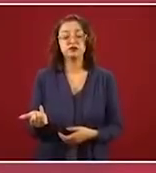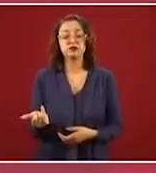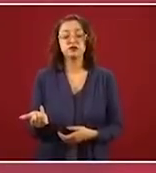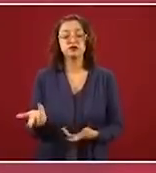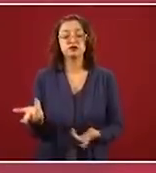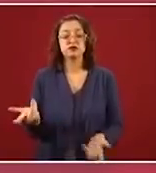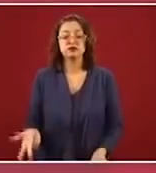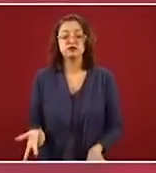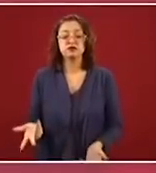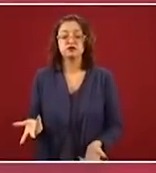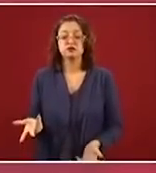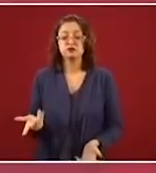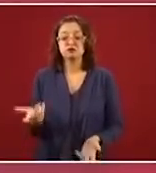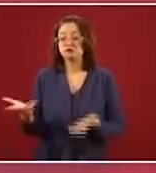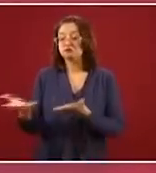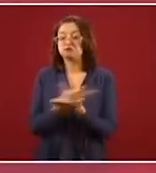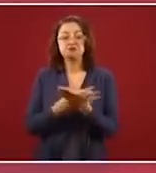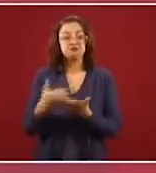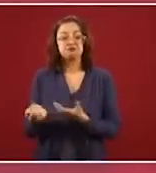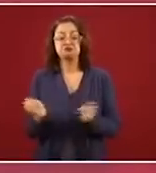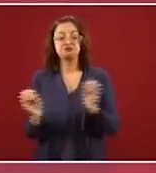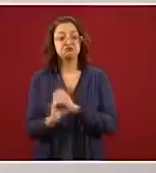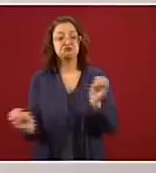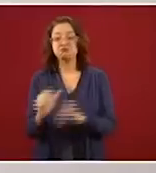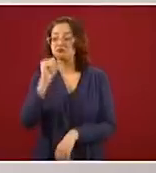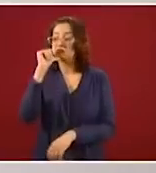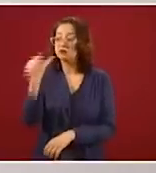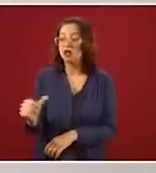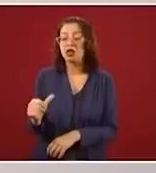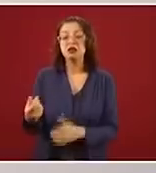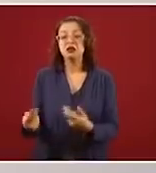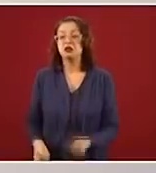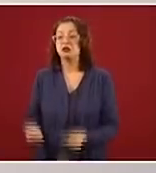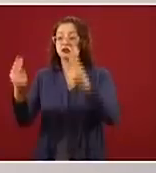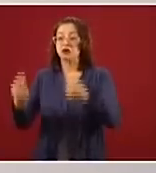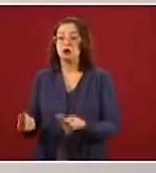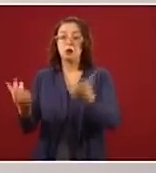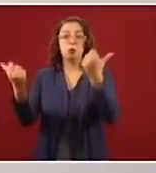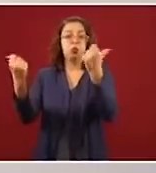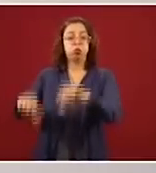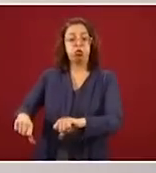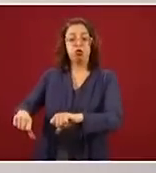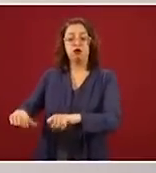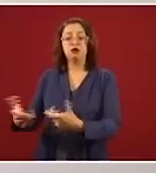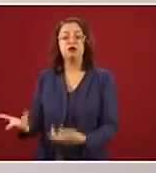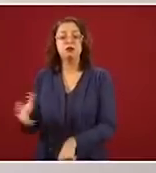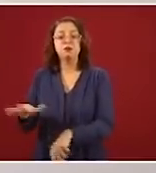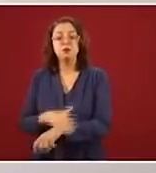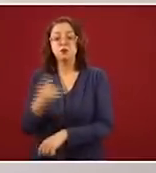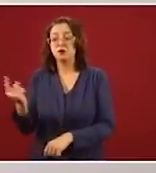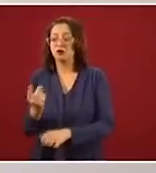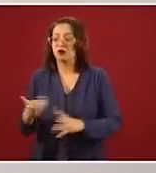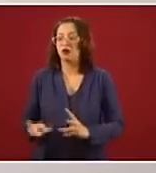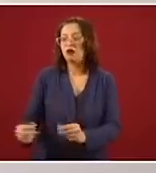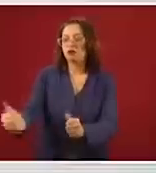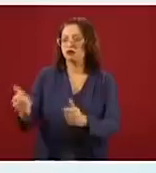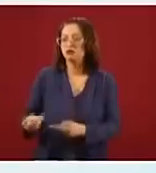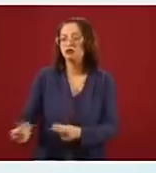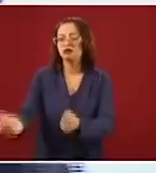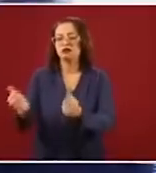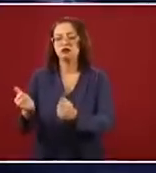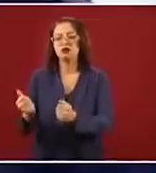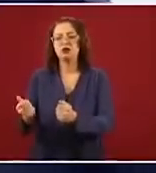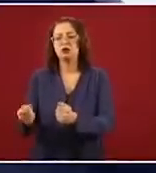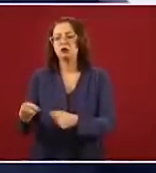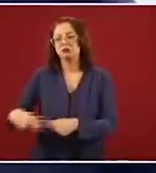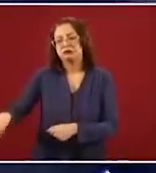y hay mortandad de negocios porque no pueden con los gastos, pero